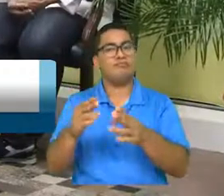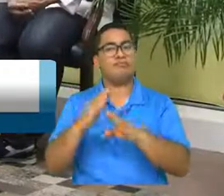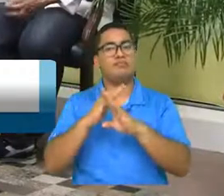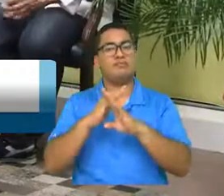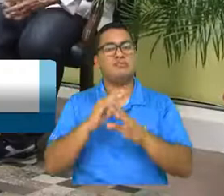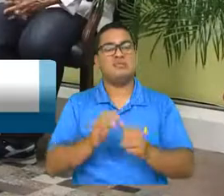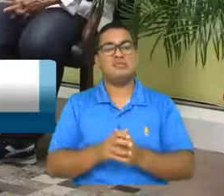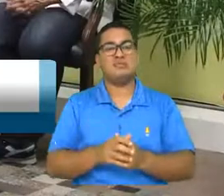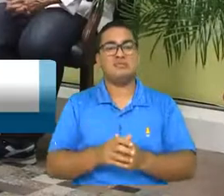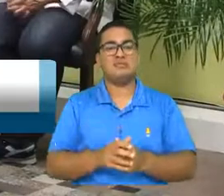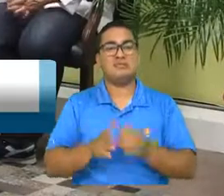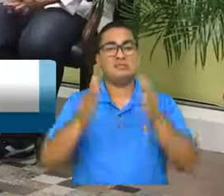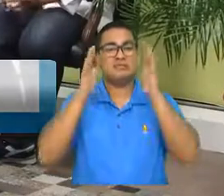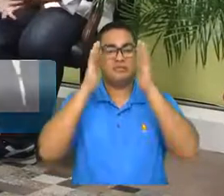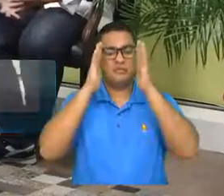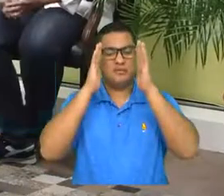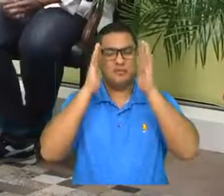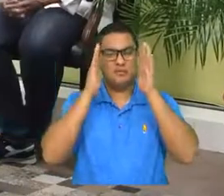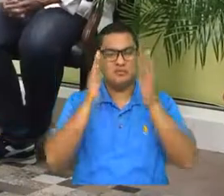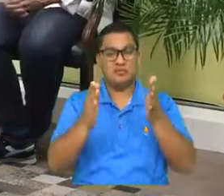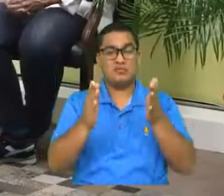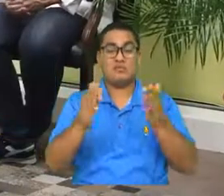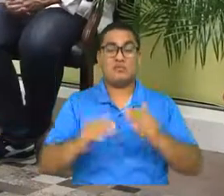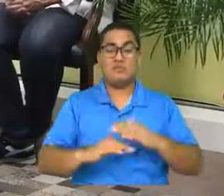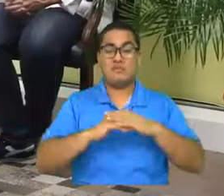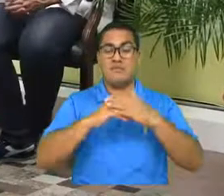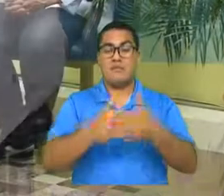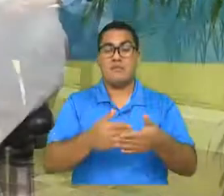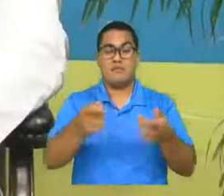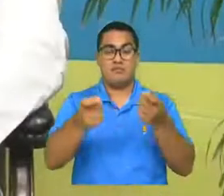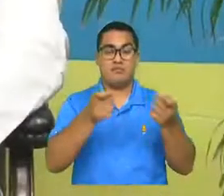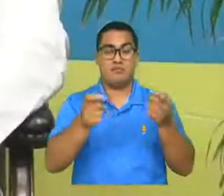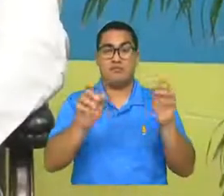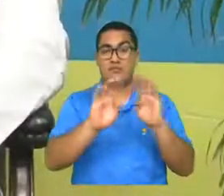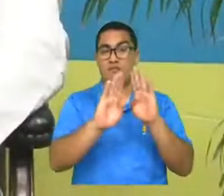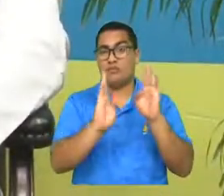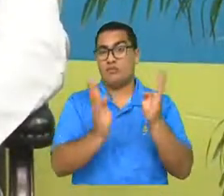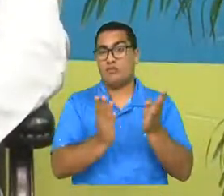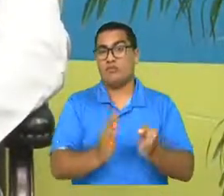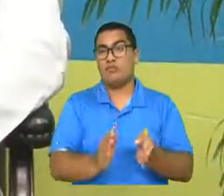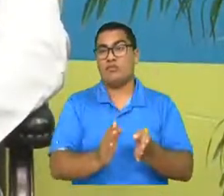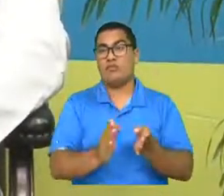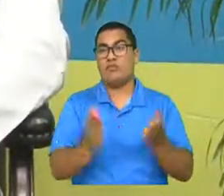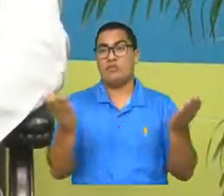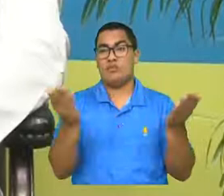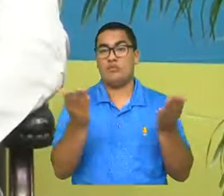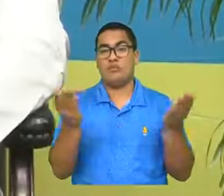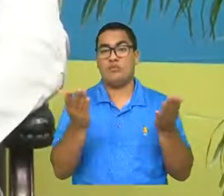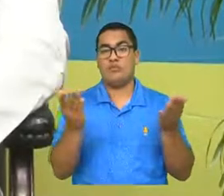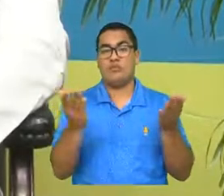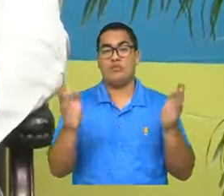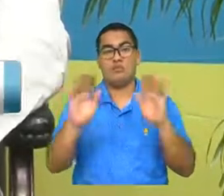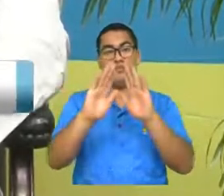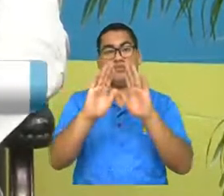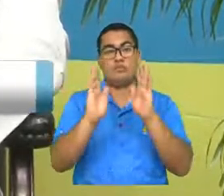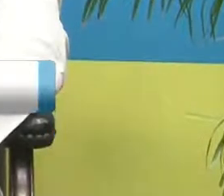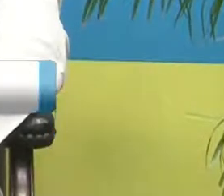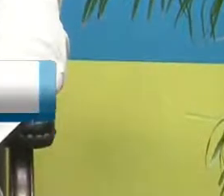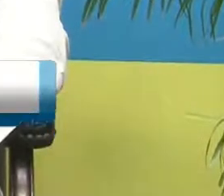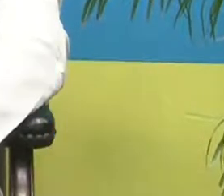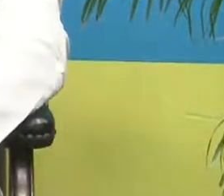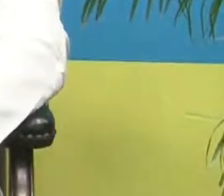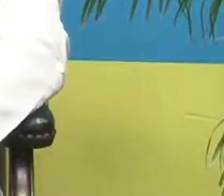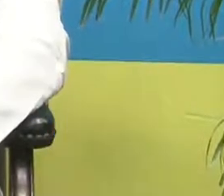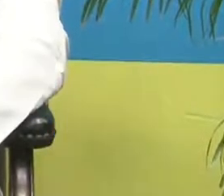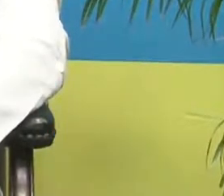Precisamente la atención en el control prenatal con las mujeres. Si la paciente refiere